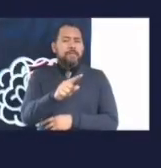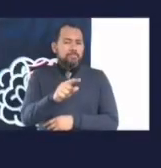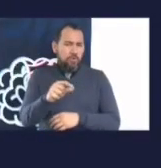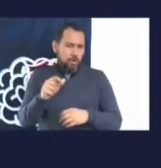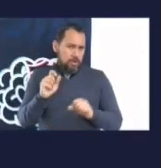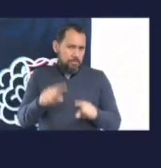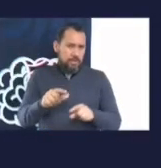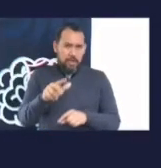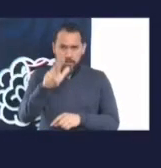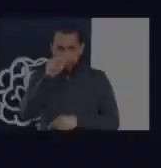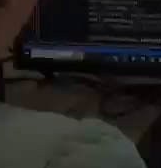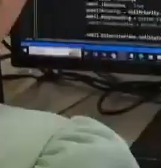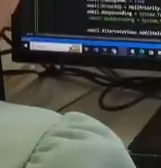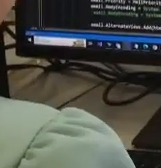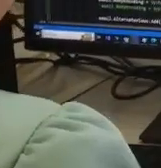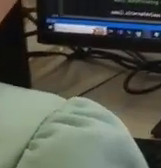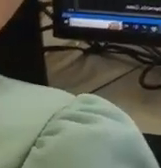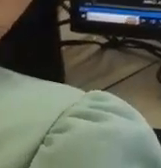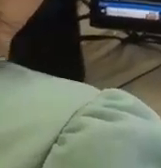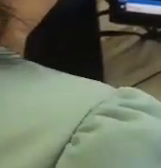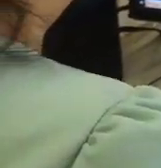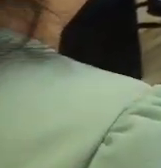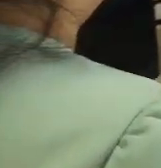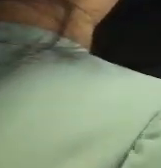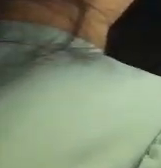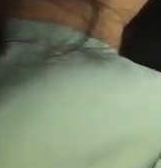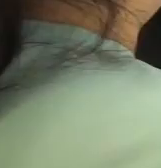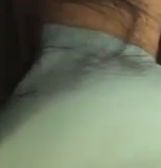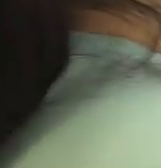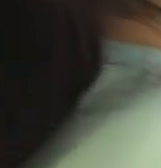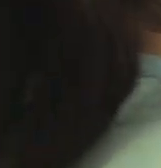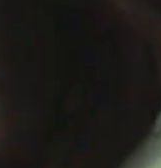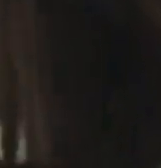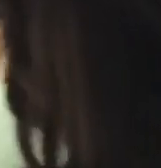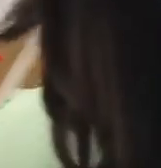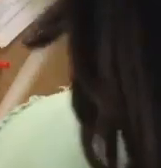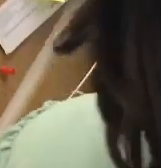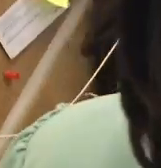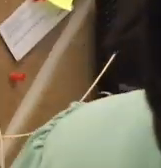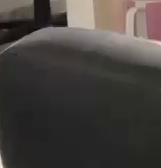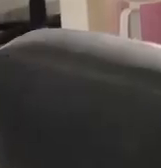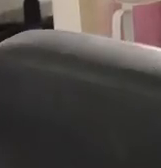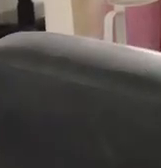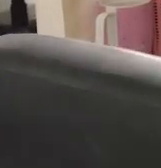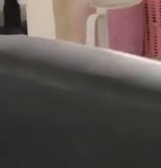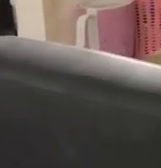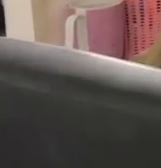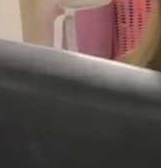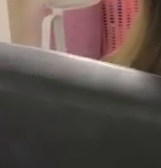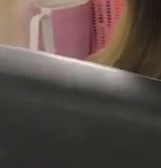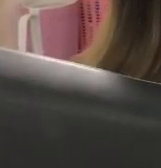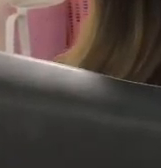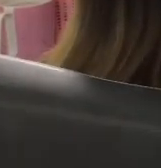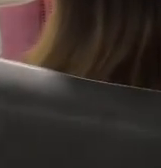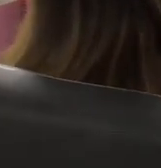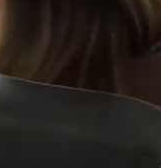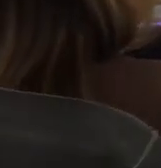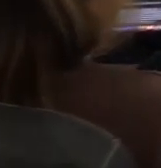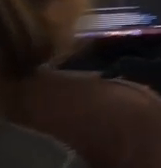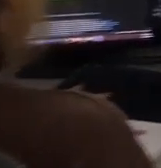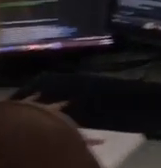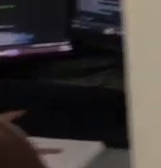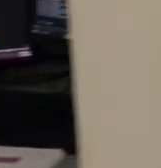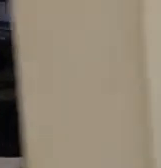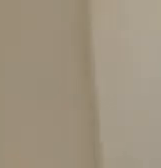de Hermosillo, Sonora. Este proyecto es una herramienta tecnológica desarrollada en conjunto entre la Dirección de